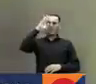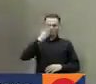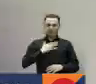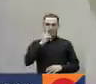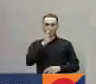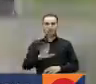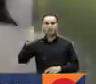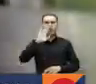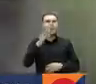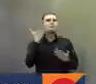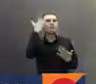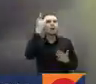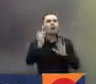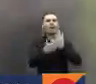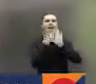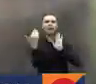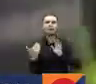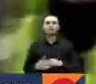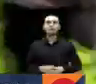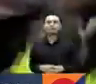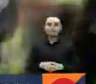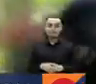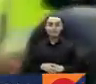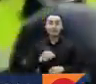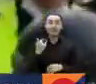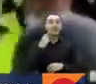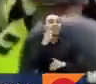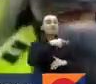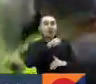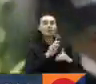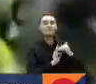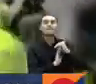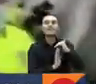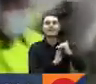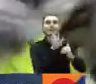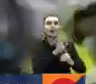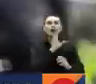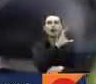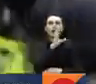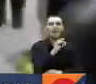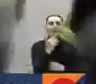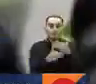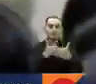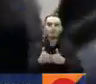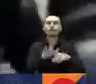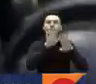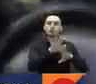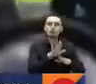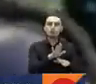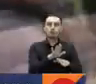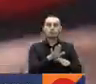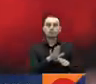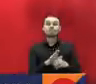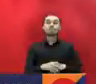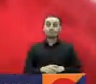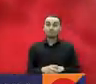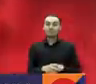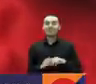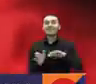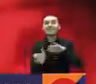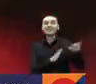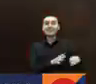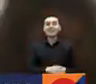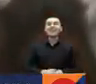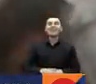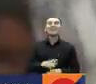Nacional. Giallinelli fue trasladada a Migración Colombia, en donde se le adelantan un proceso administrativo con reserva. Por su parte, la Universidad de los